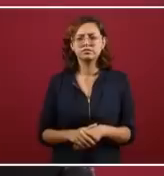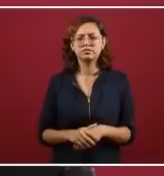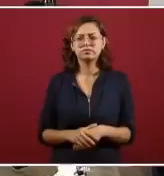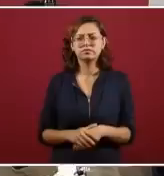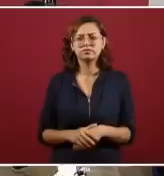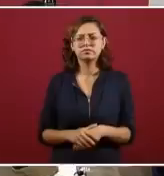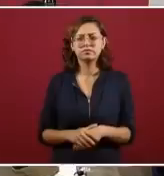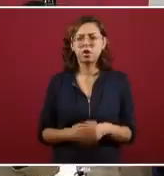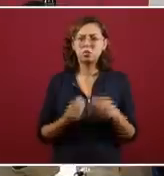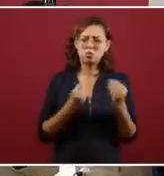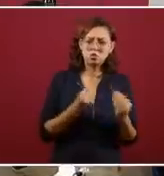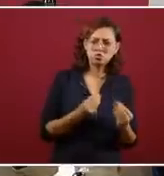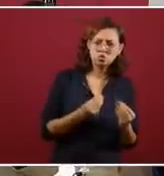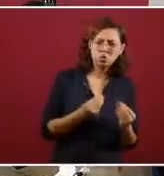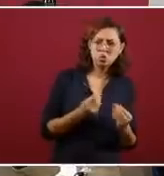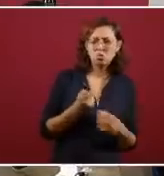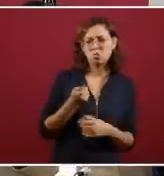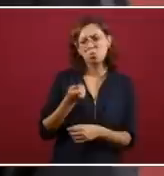poco,